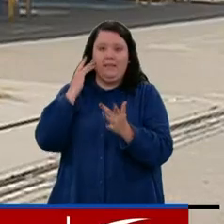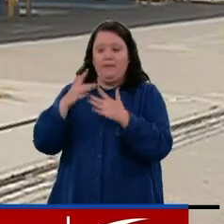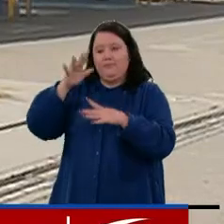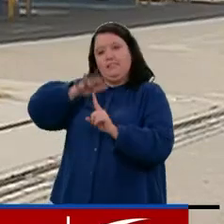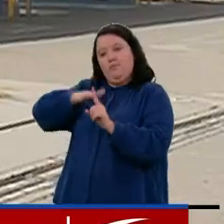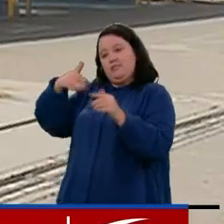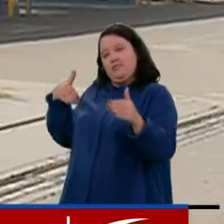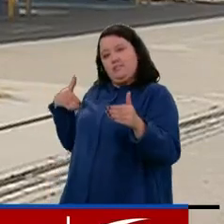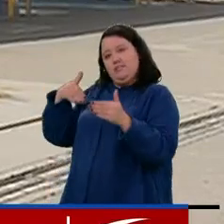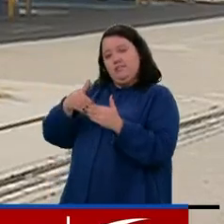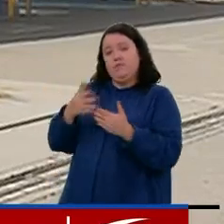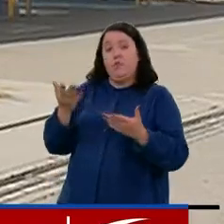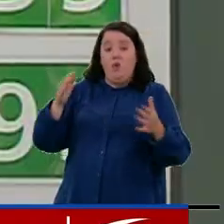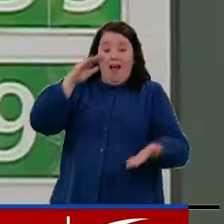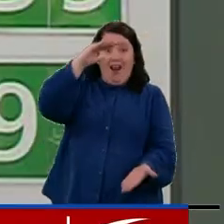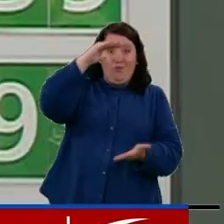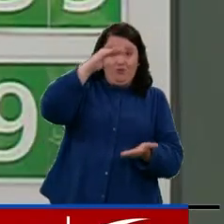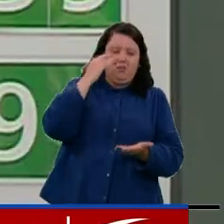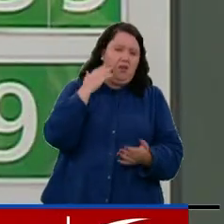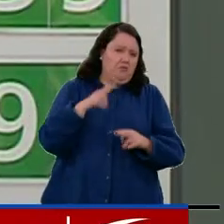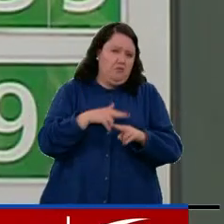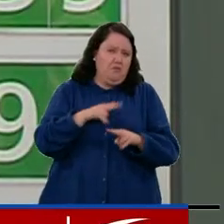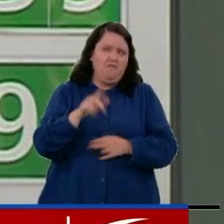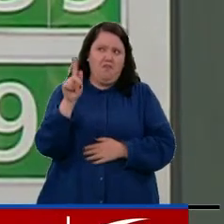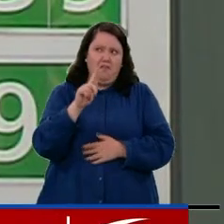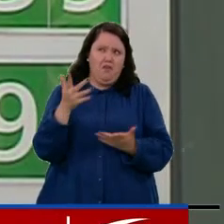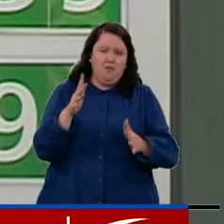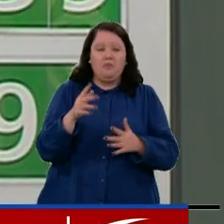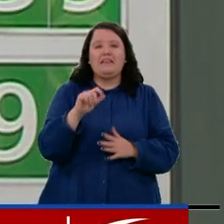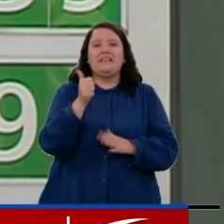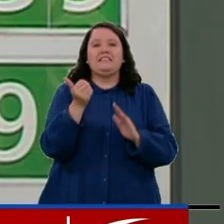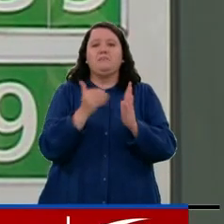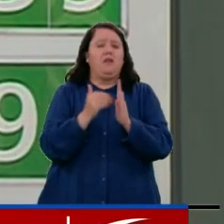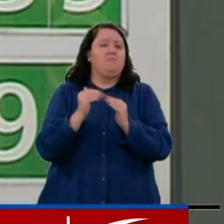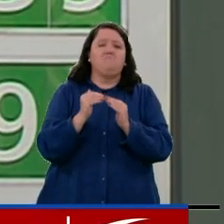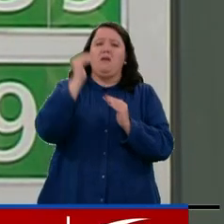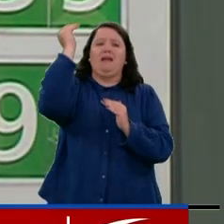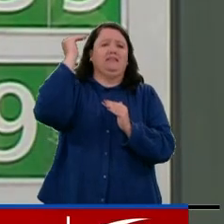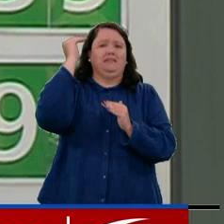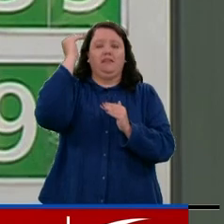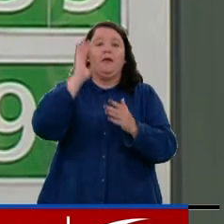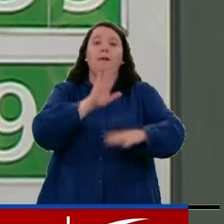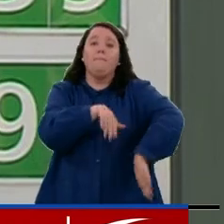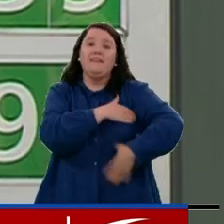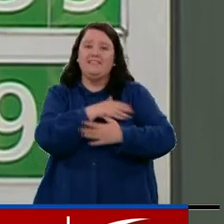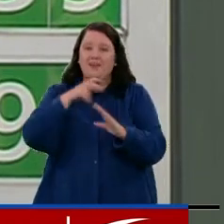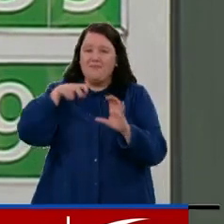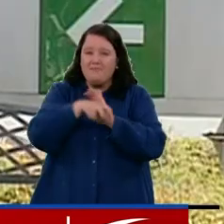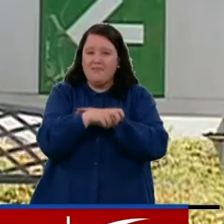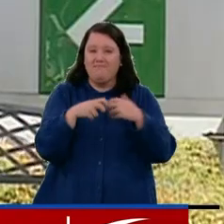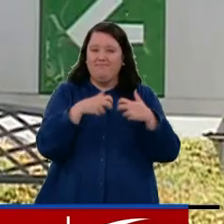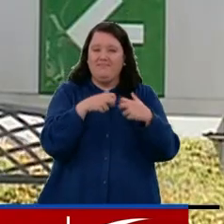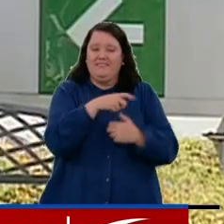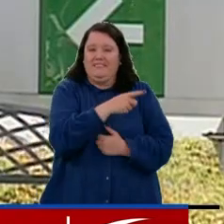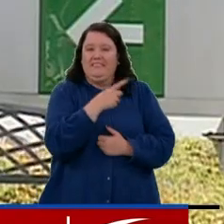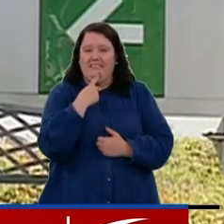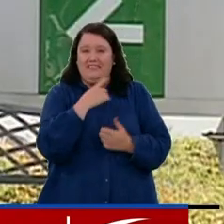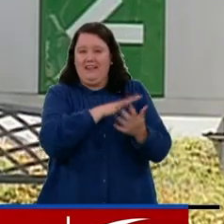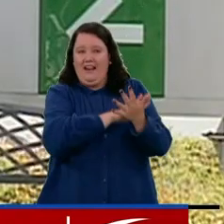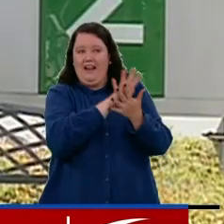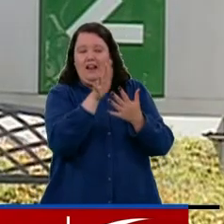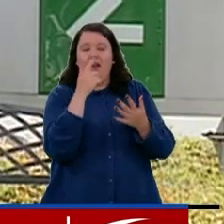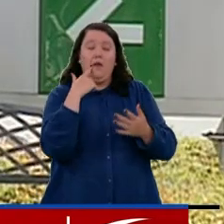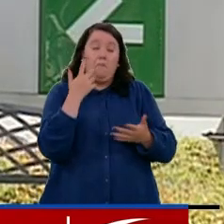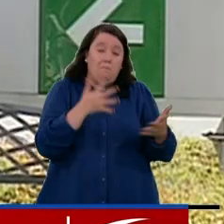tiempo. El galón de gasolina corriente para febrero supera los 10.000 pesos. Según el Ministerio de Minas y Energía, estos serían los